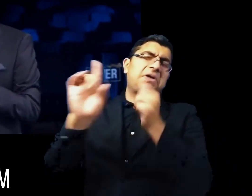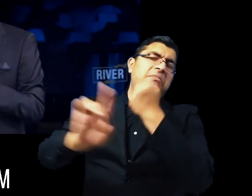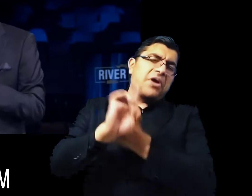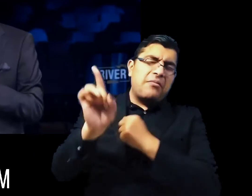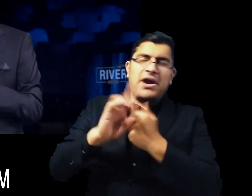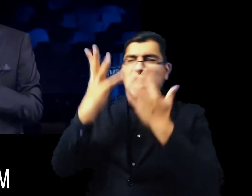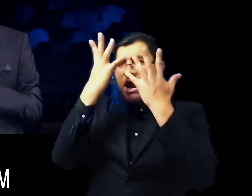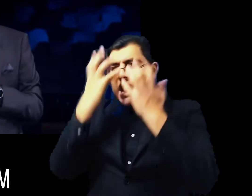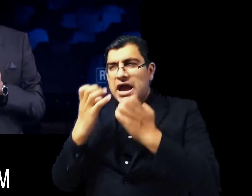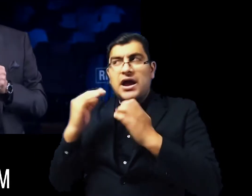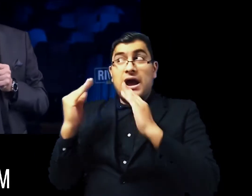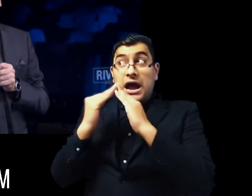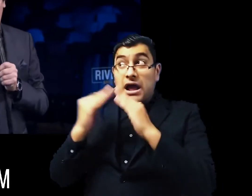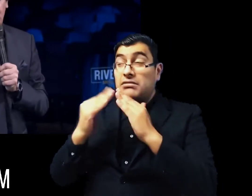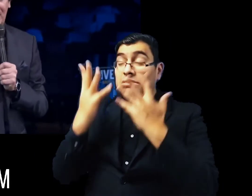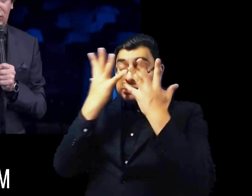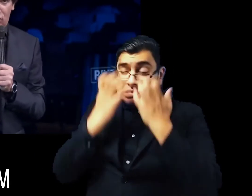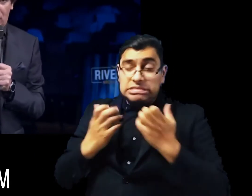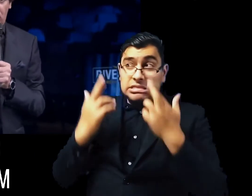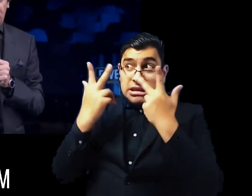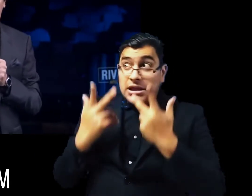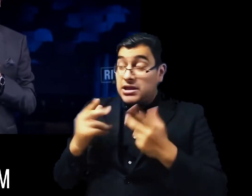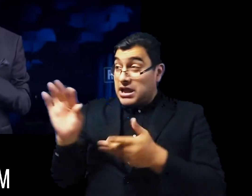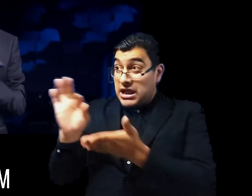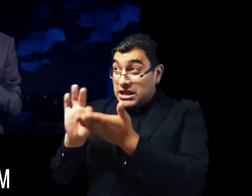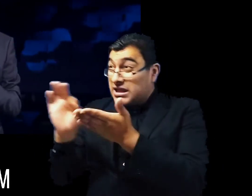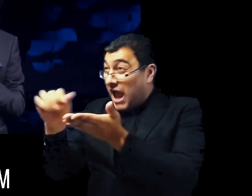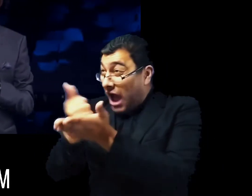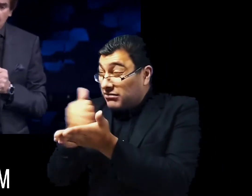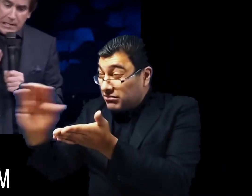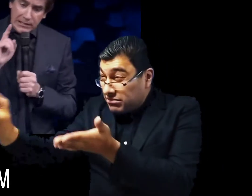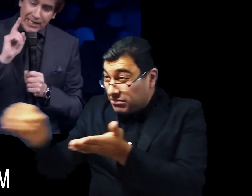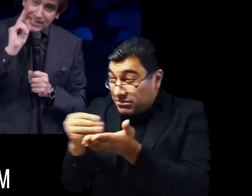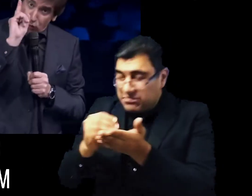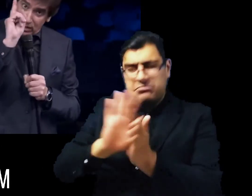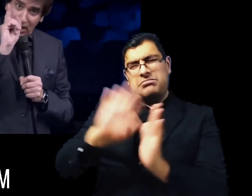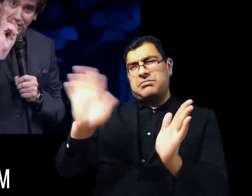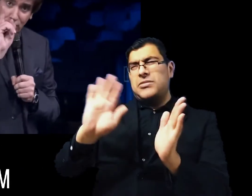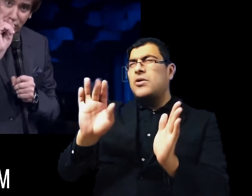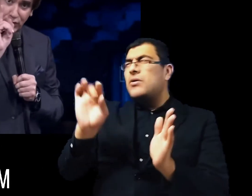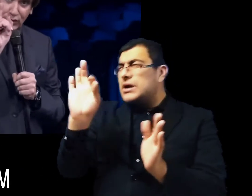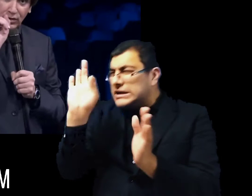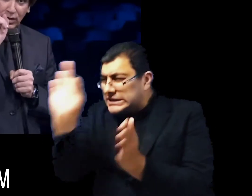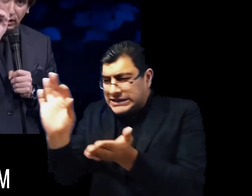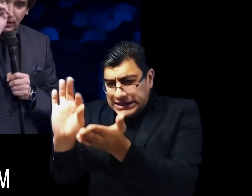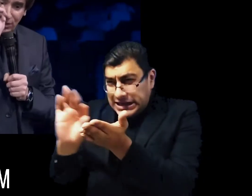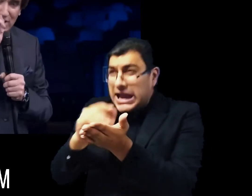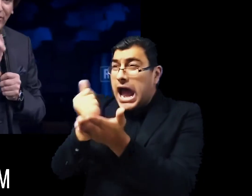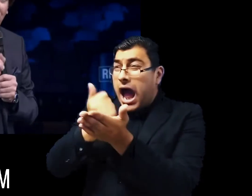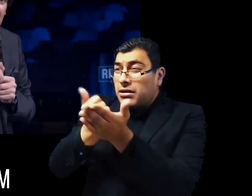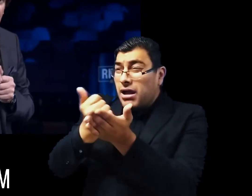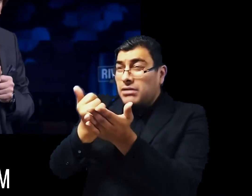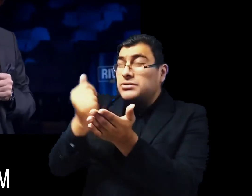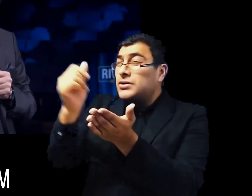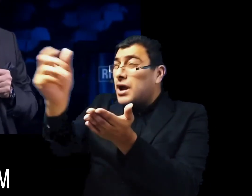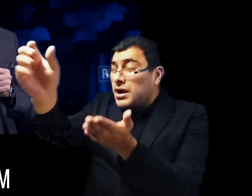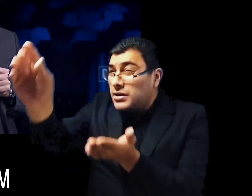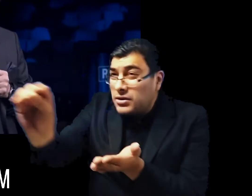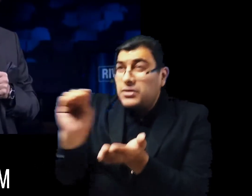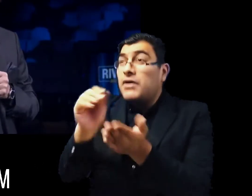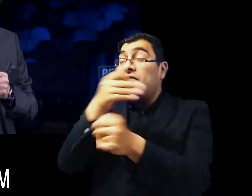tristezas llegó a sus hogares, no sirve el arroz que consigas. Tiene que ser un grano de arroz de una